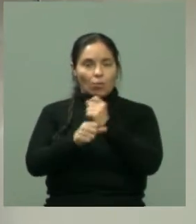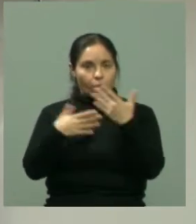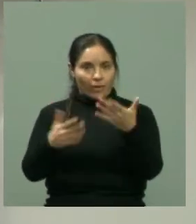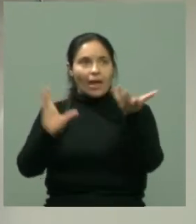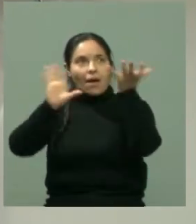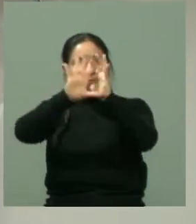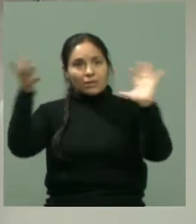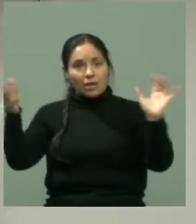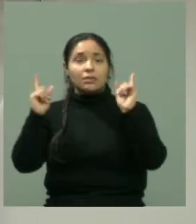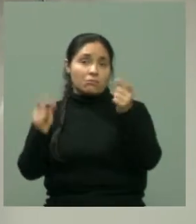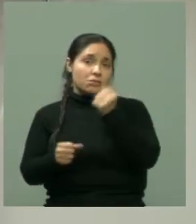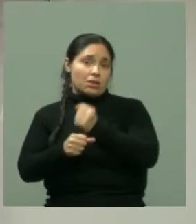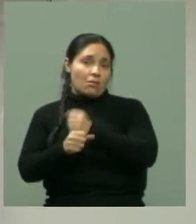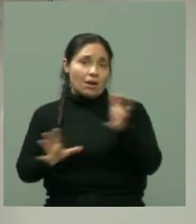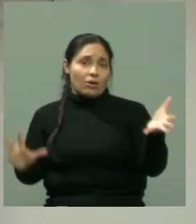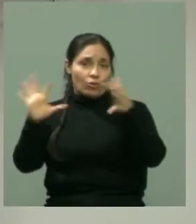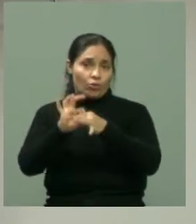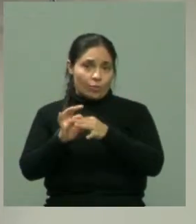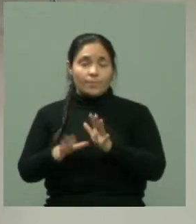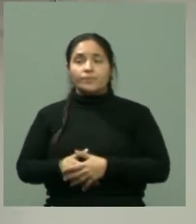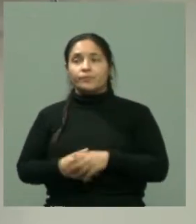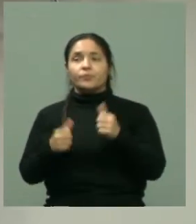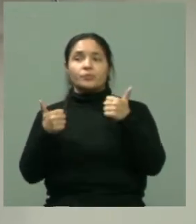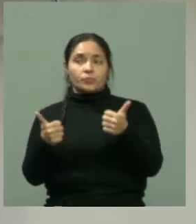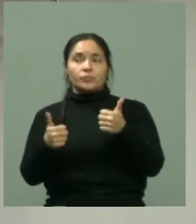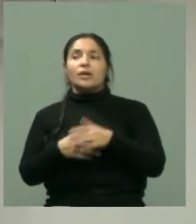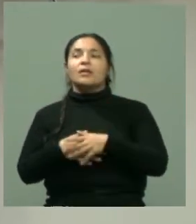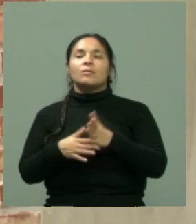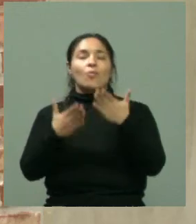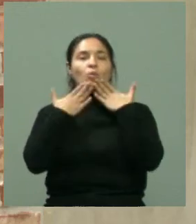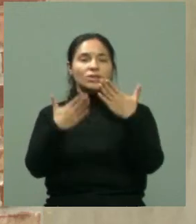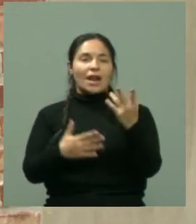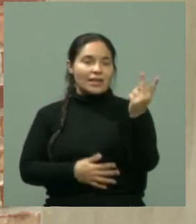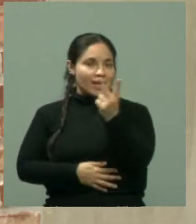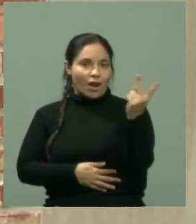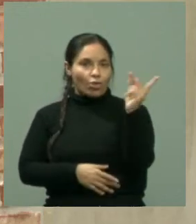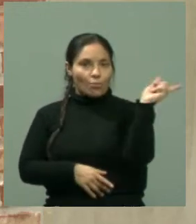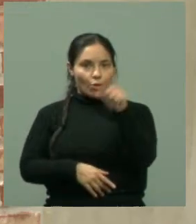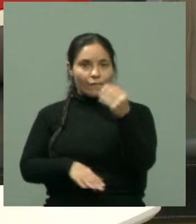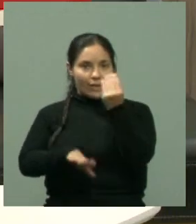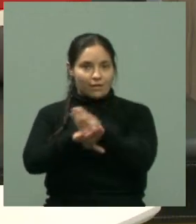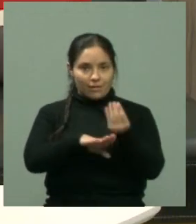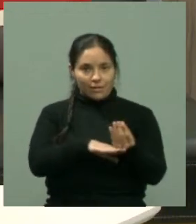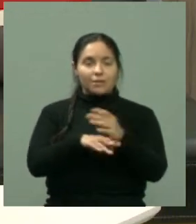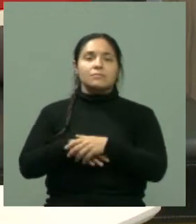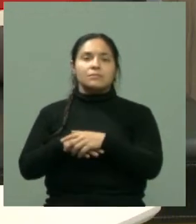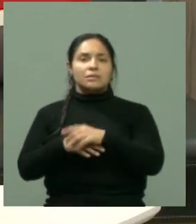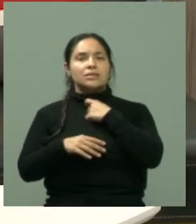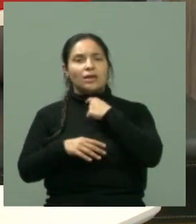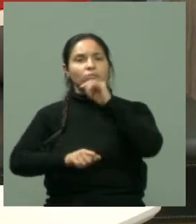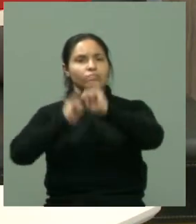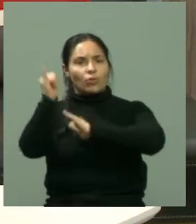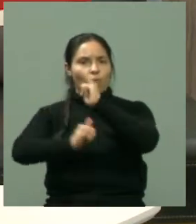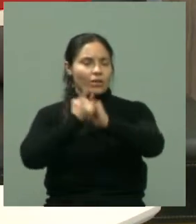y en cuanto a lo laboral. Tal cual. Entonces, chicas, yo les agradezco a las dos que hayan venido. Quiero que le cuenten a la